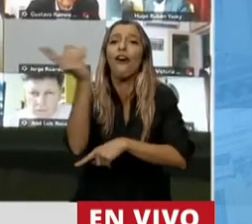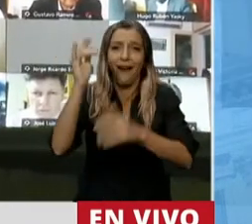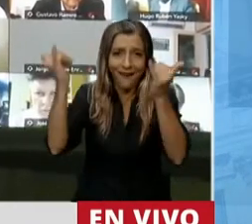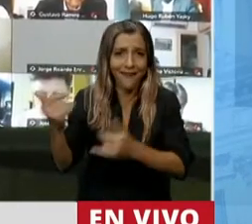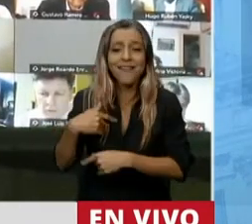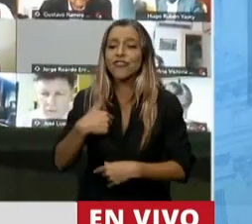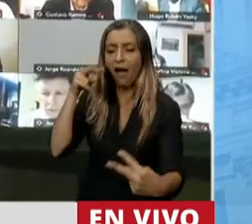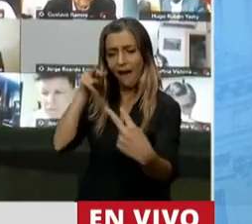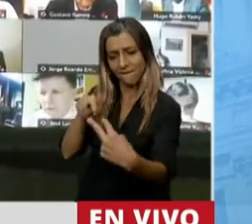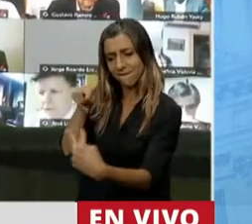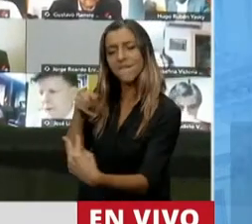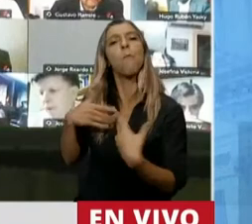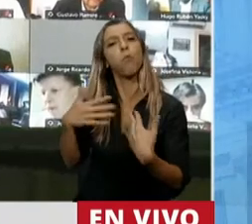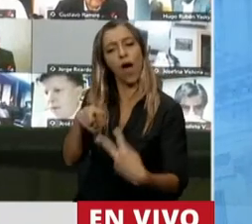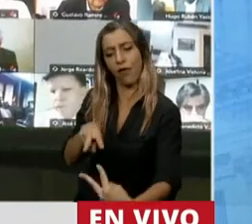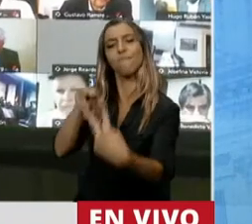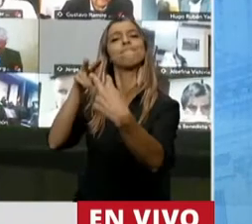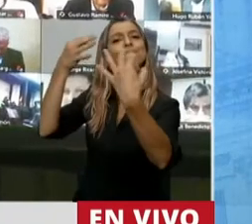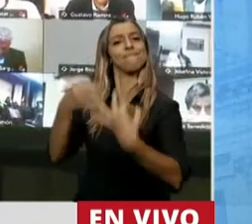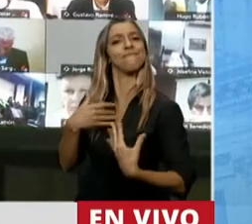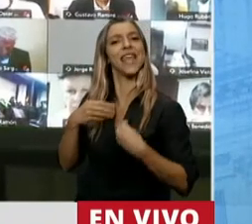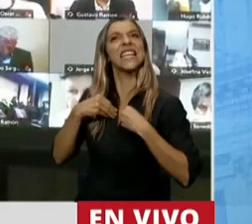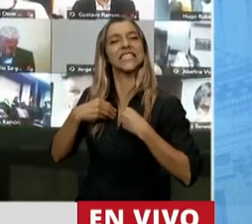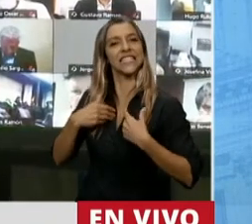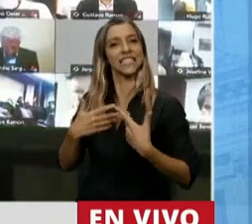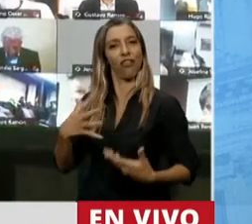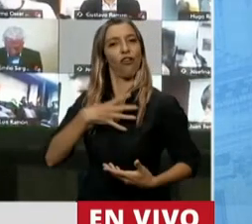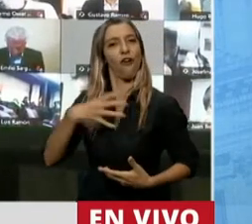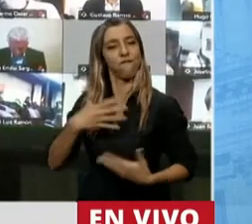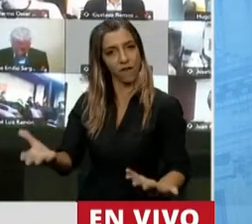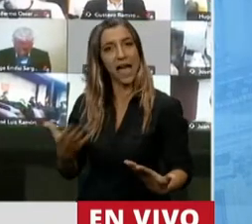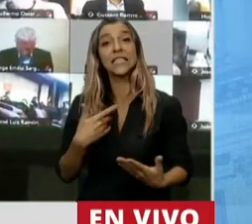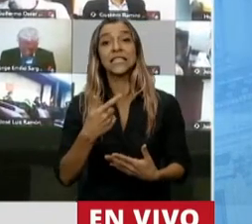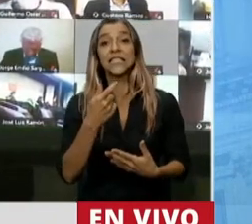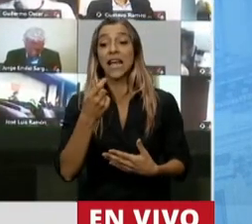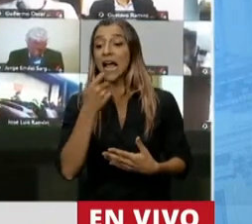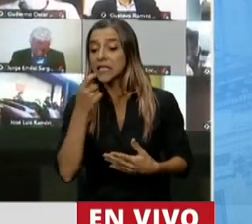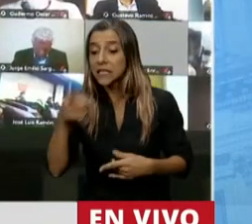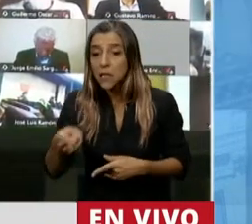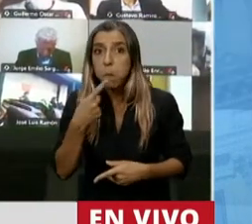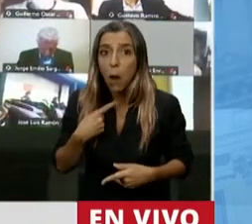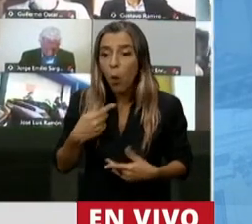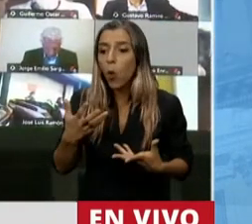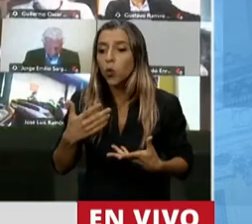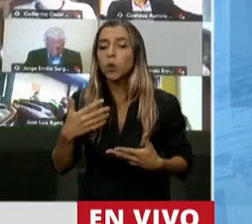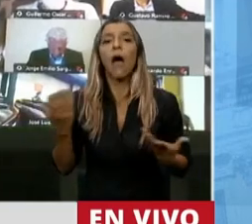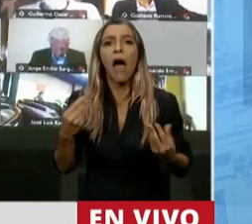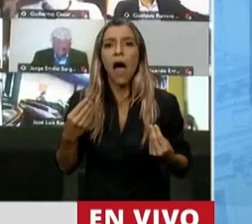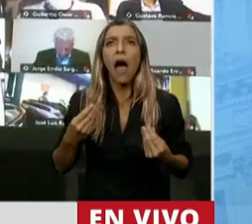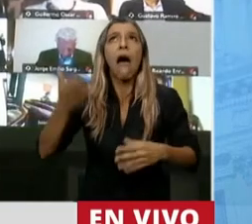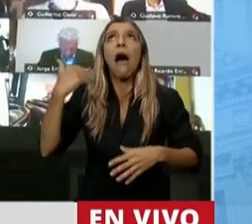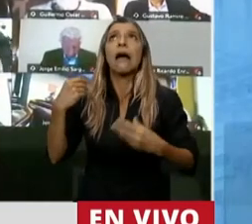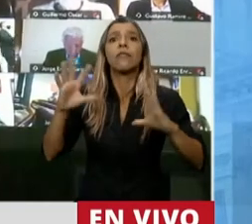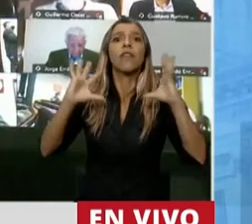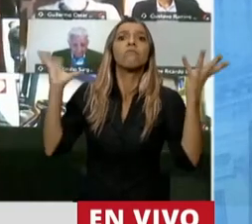hicieron cuando tuvieron la oportunidad de frenar el desastre ambiental, le podamos decir, bueno, con absoluta valentía asumimos el desafío de